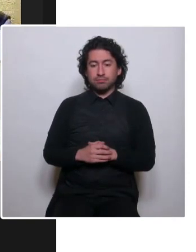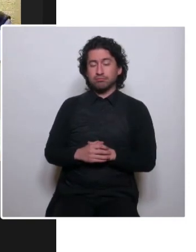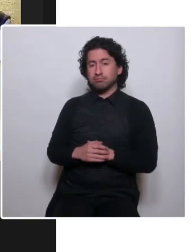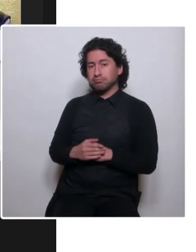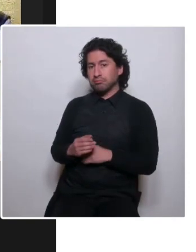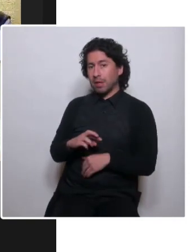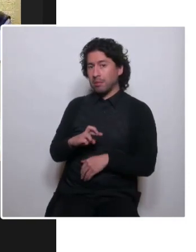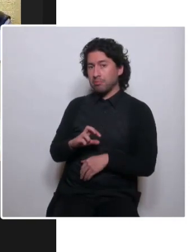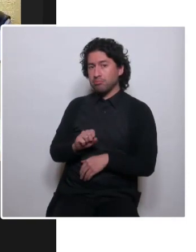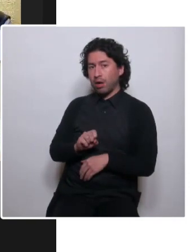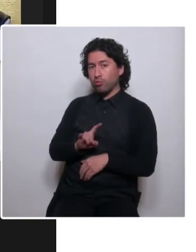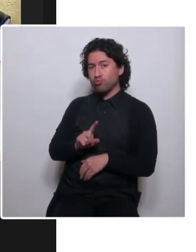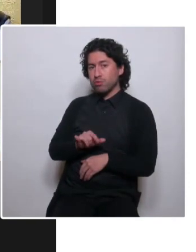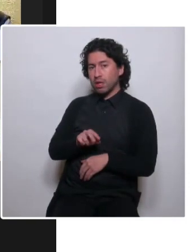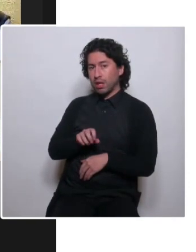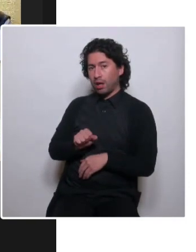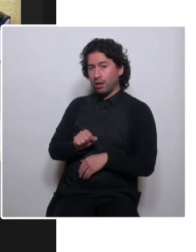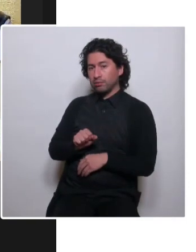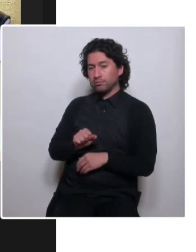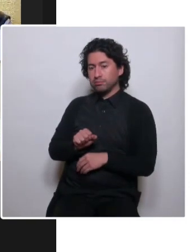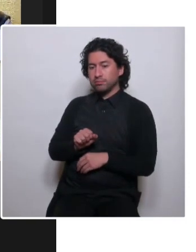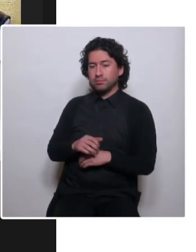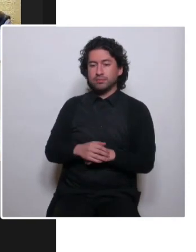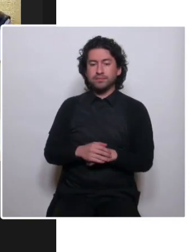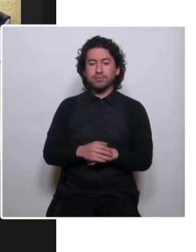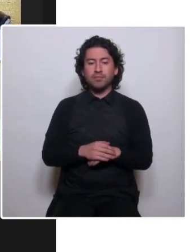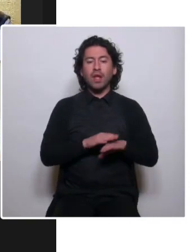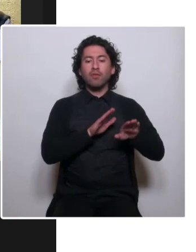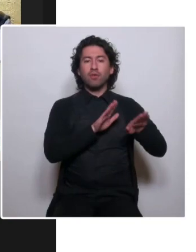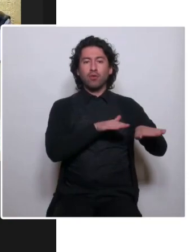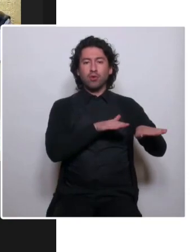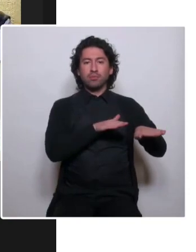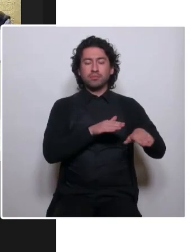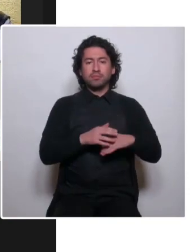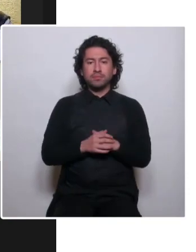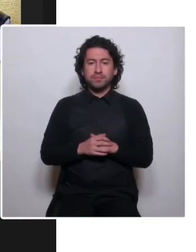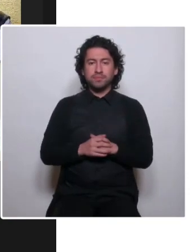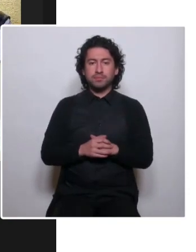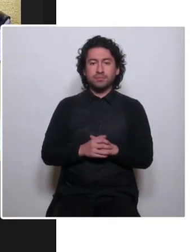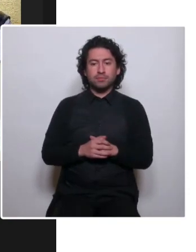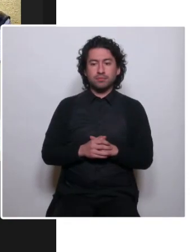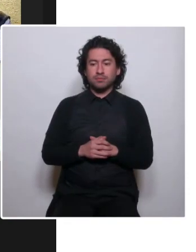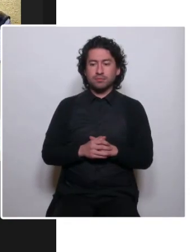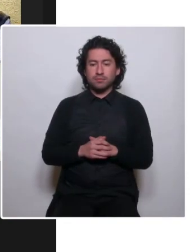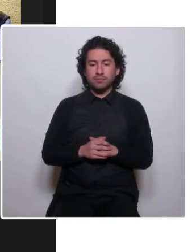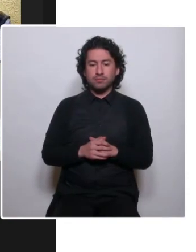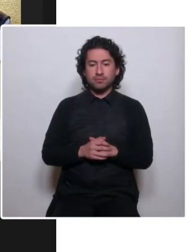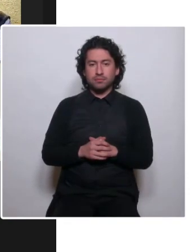Convencional Paulina Valenzuela. A favor, señor secretario.